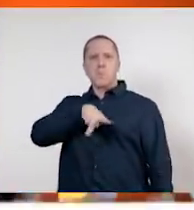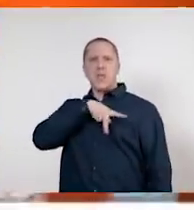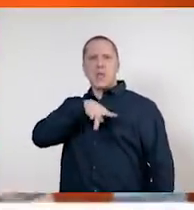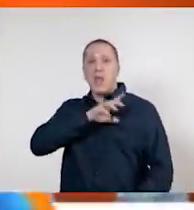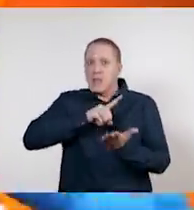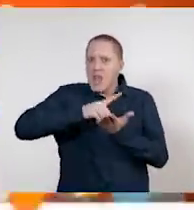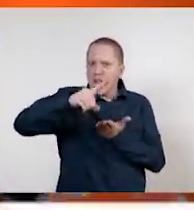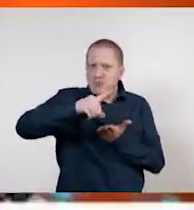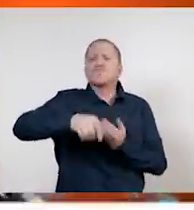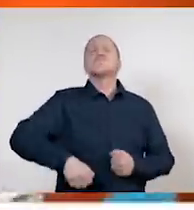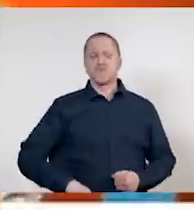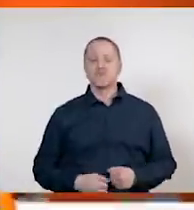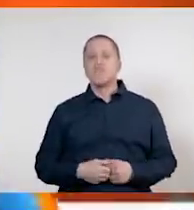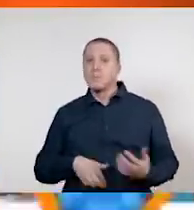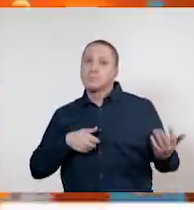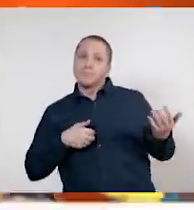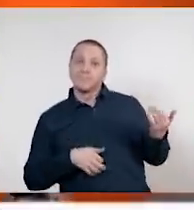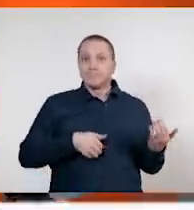Es mi derecho